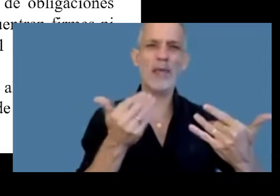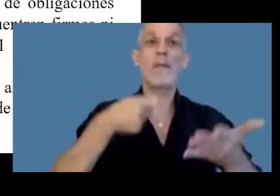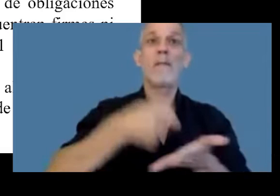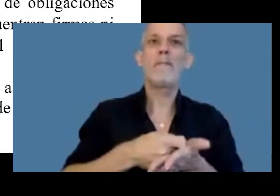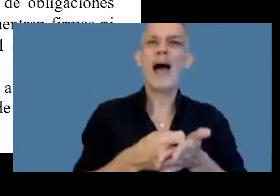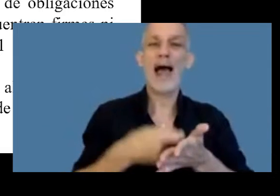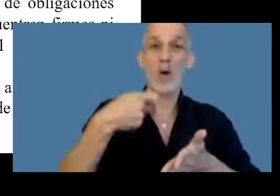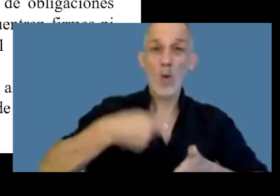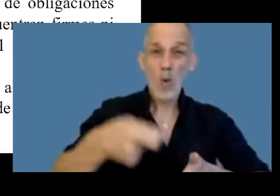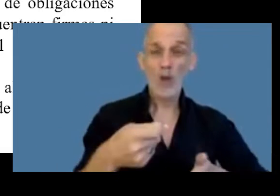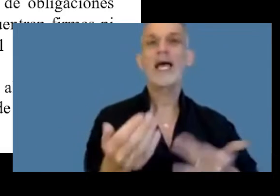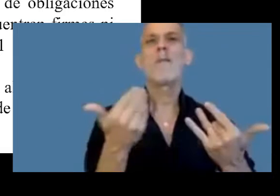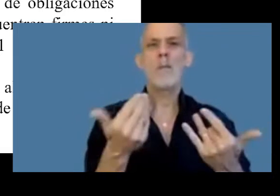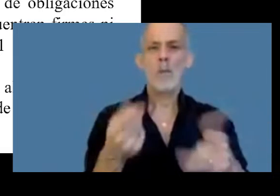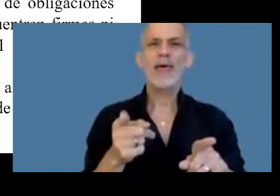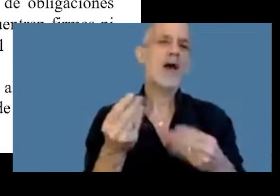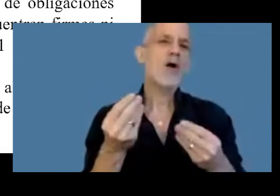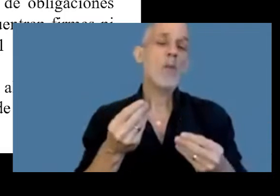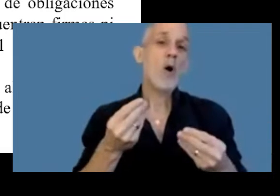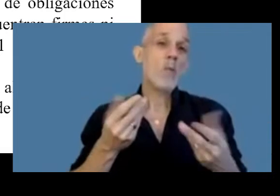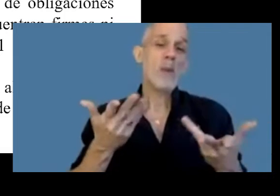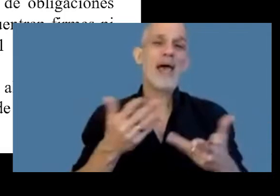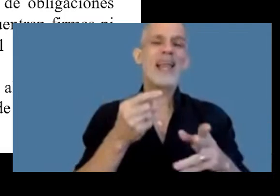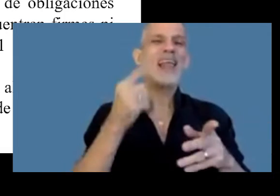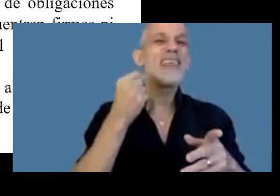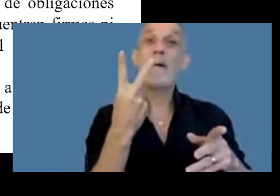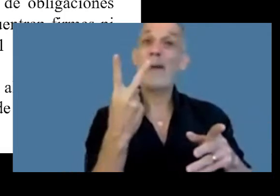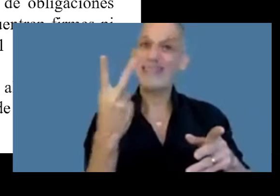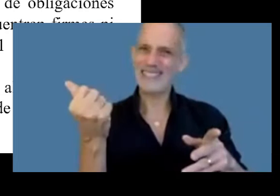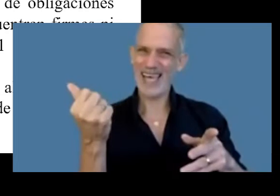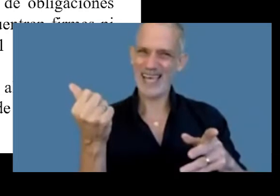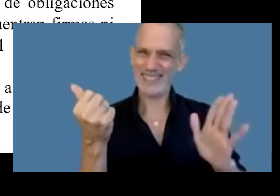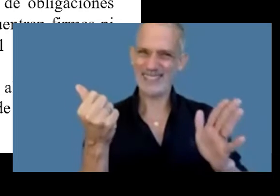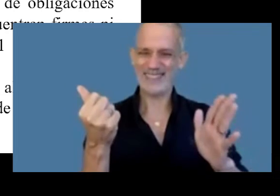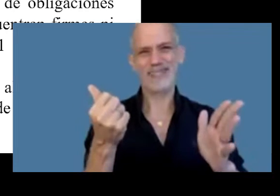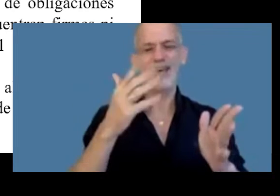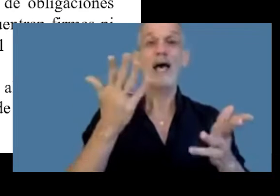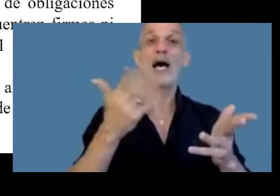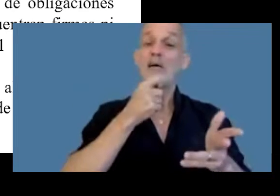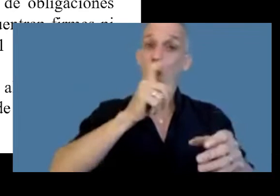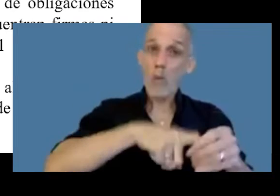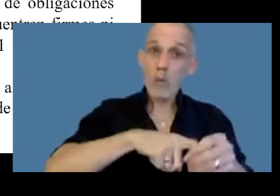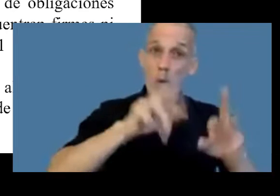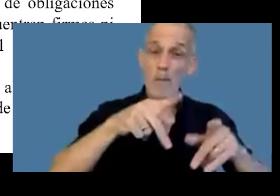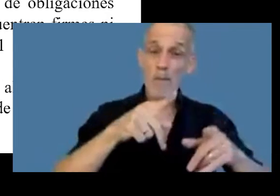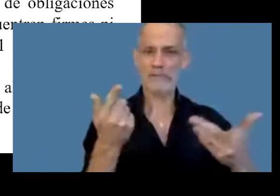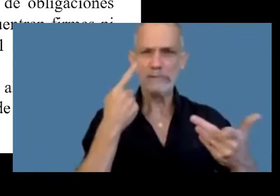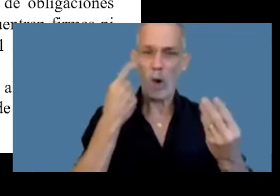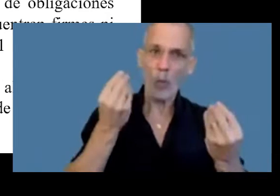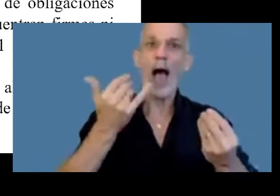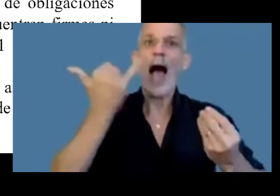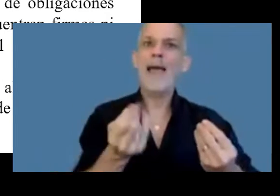cuota espontáneamente el 26, con lo cual quien adhiera al plan tiene que ser cauteloso de